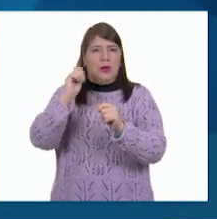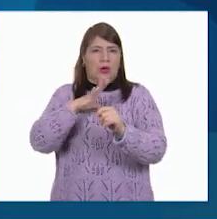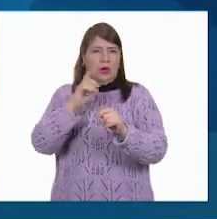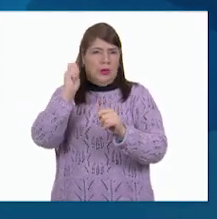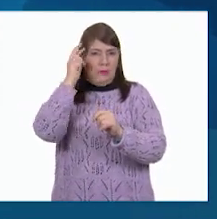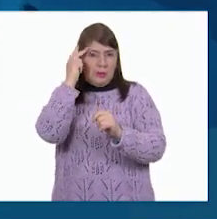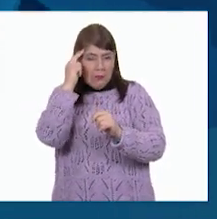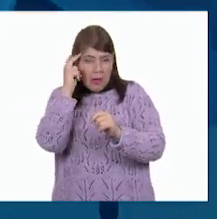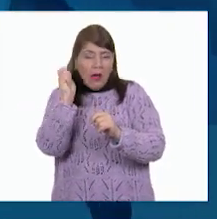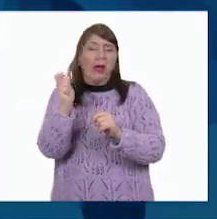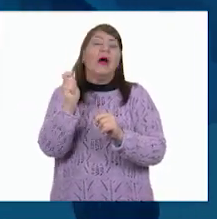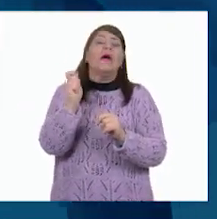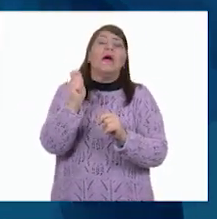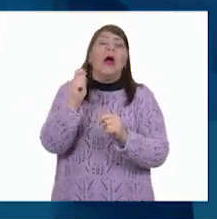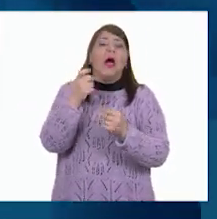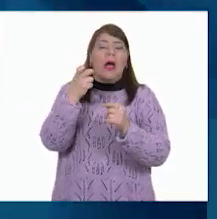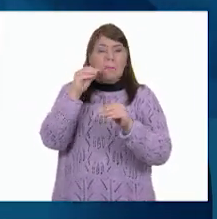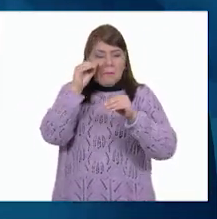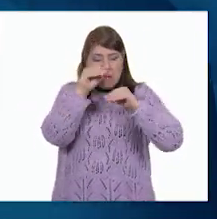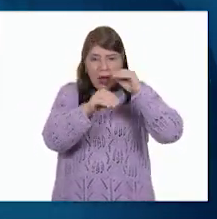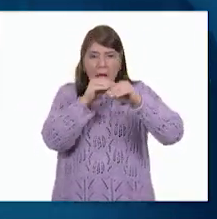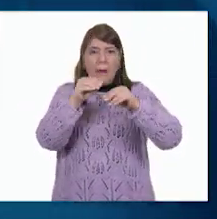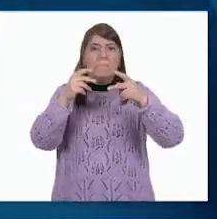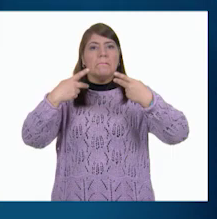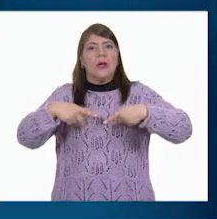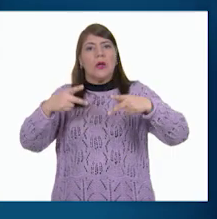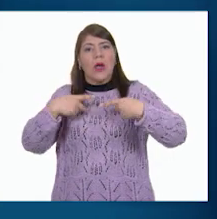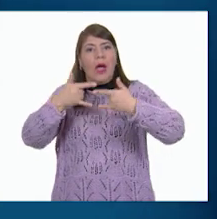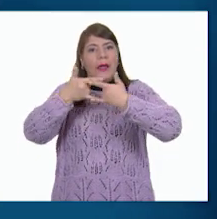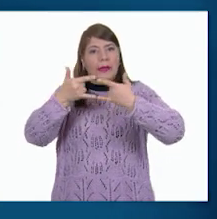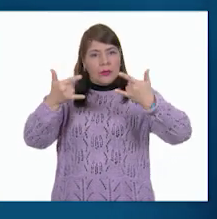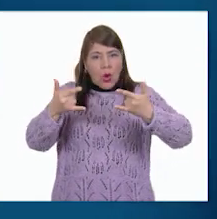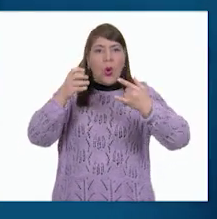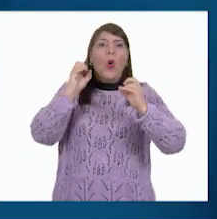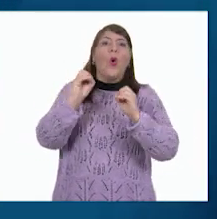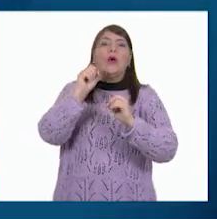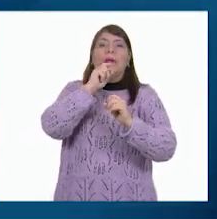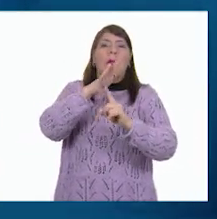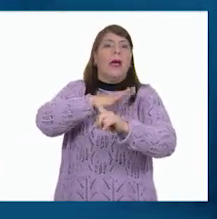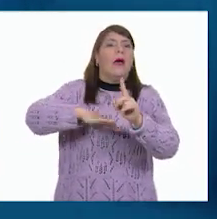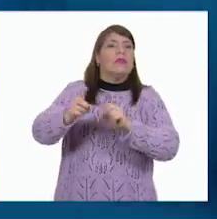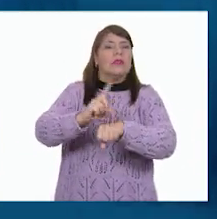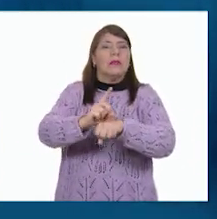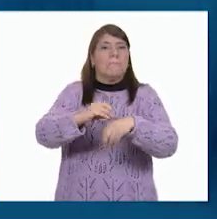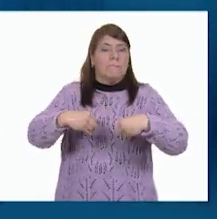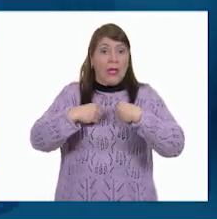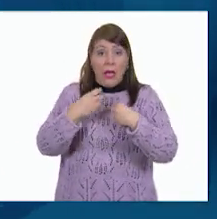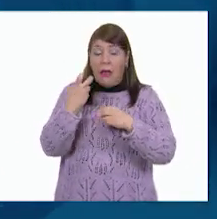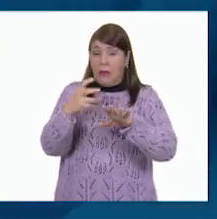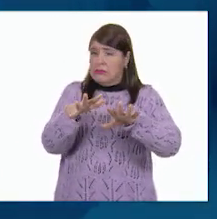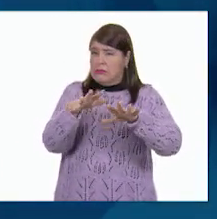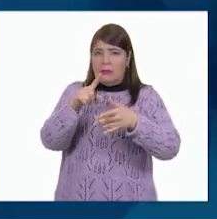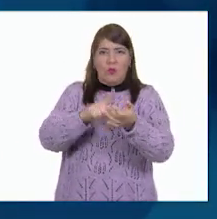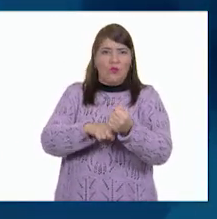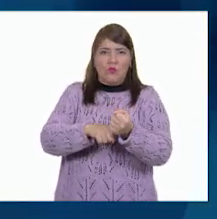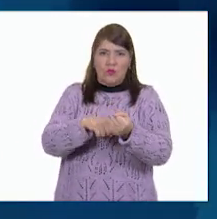a personajes históricos hasta personajes de la vida cotidiana. Esa es la maravilla de esta obra.